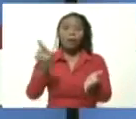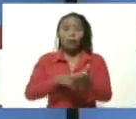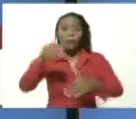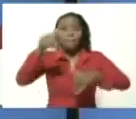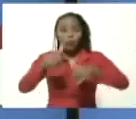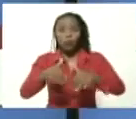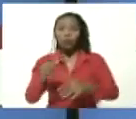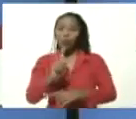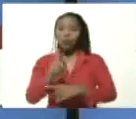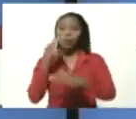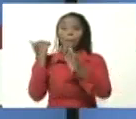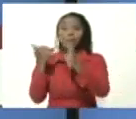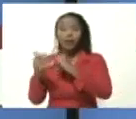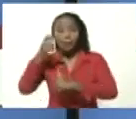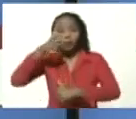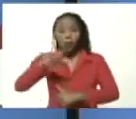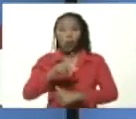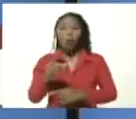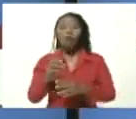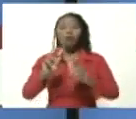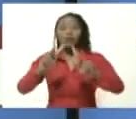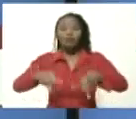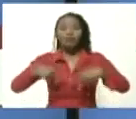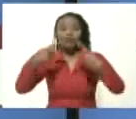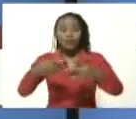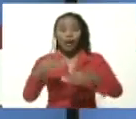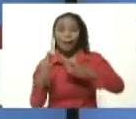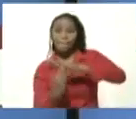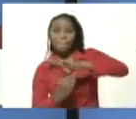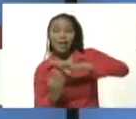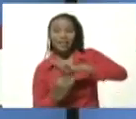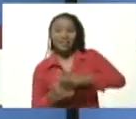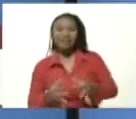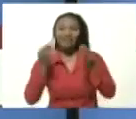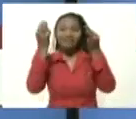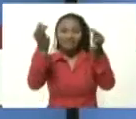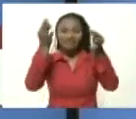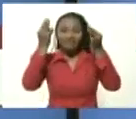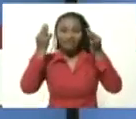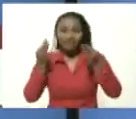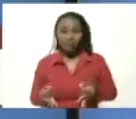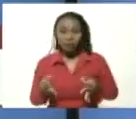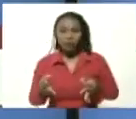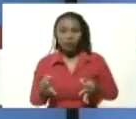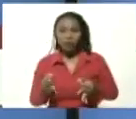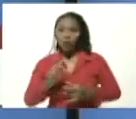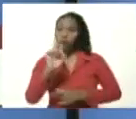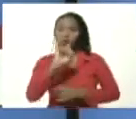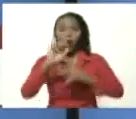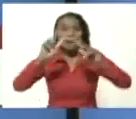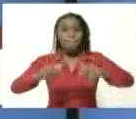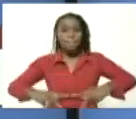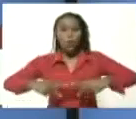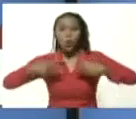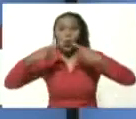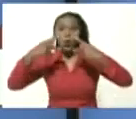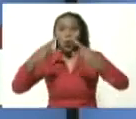reelección. Eso es un mensaje de nuestro pueblo, una renovación desde la base, auténtica. No es una renovación,